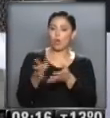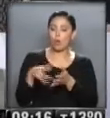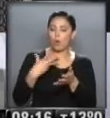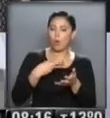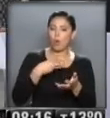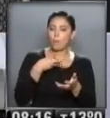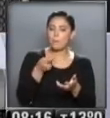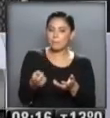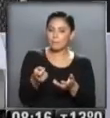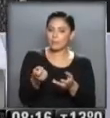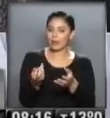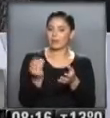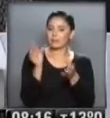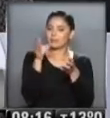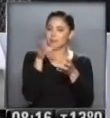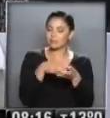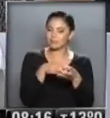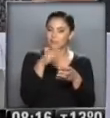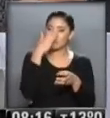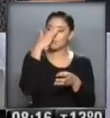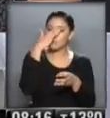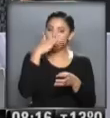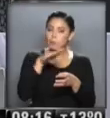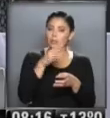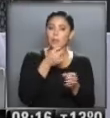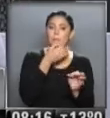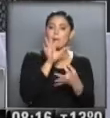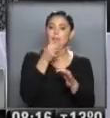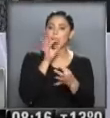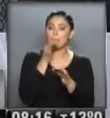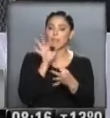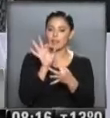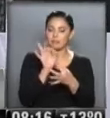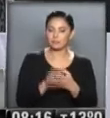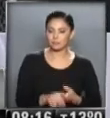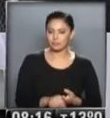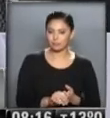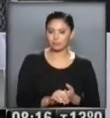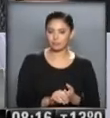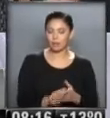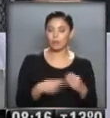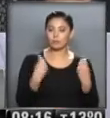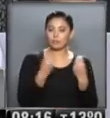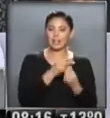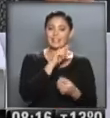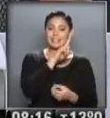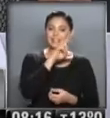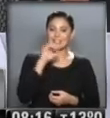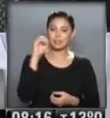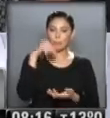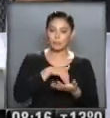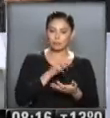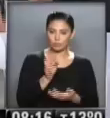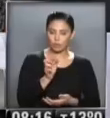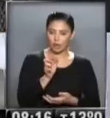Clarín que colocaba chipi Morgan y posteriormente la vendieron en el mercado con el resultado que estos 300 mill de